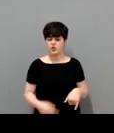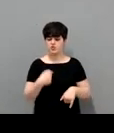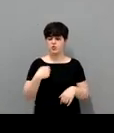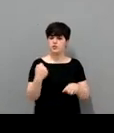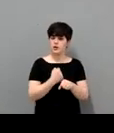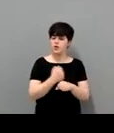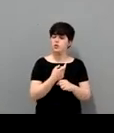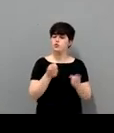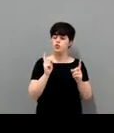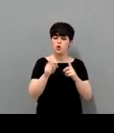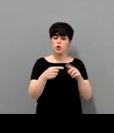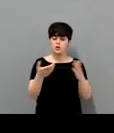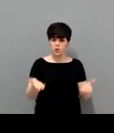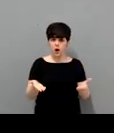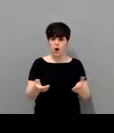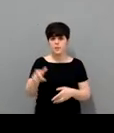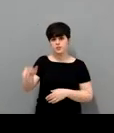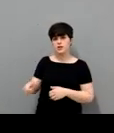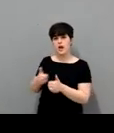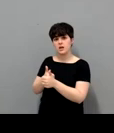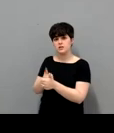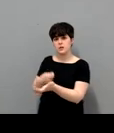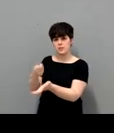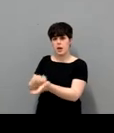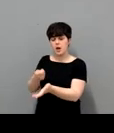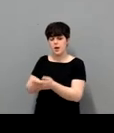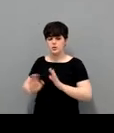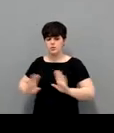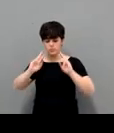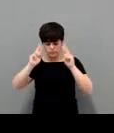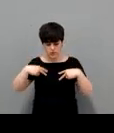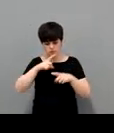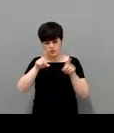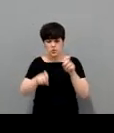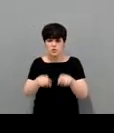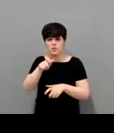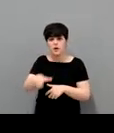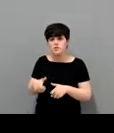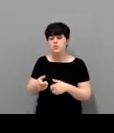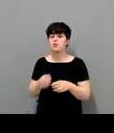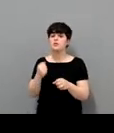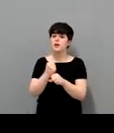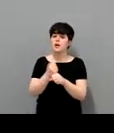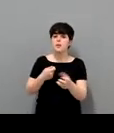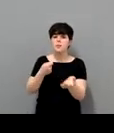solo para pagar al asistente. Y yo me pregunto, ¿qué pagaría por trabajar?